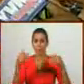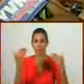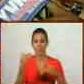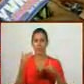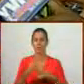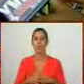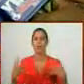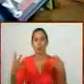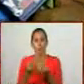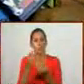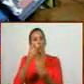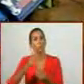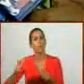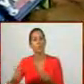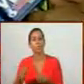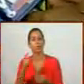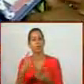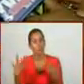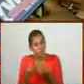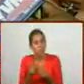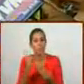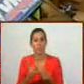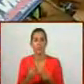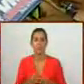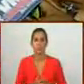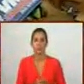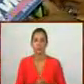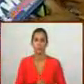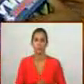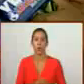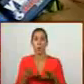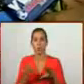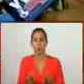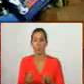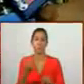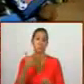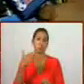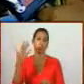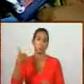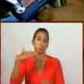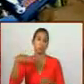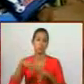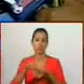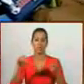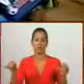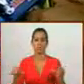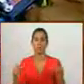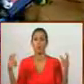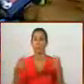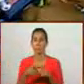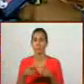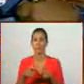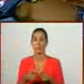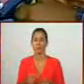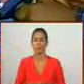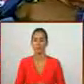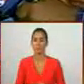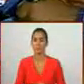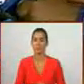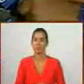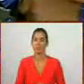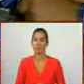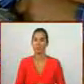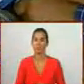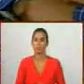hacerlo con los pueblos indígenas que son ocupantes de ancestrales de esos territorios. Ha sido una reunión que ha marcado, bueno, las